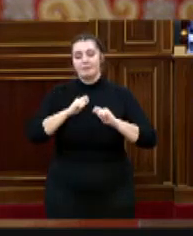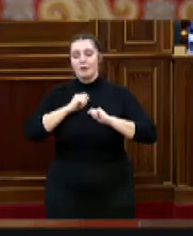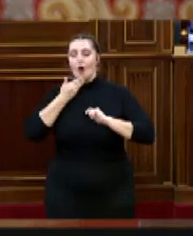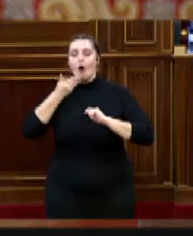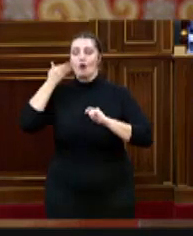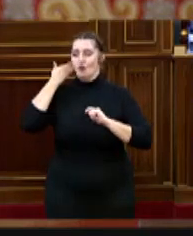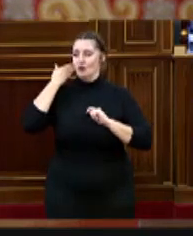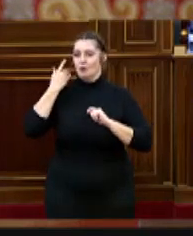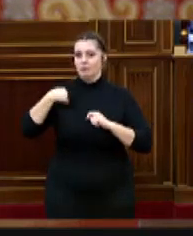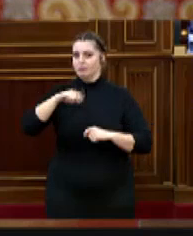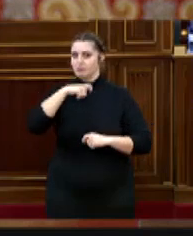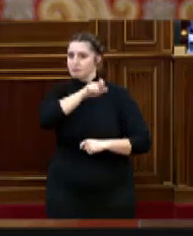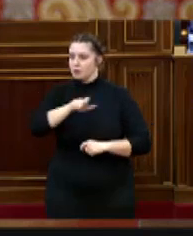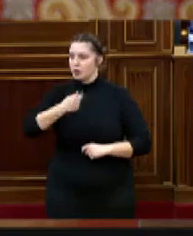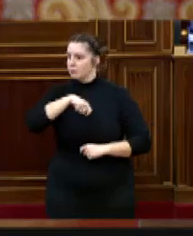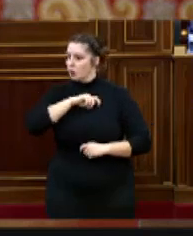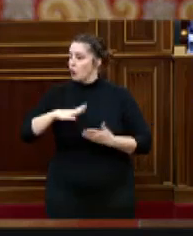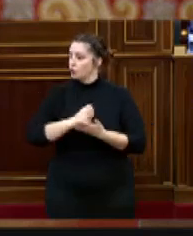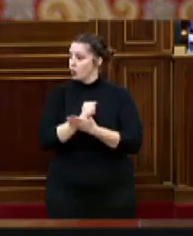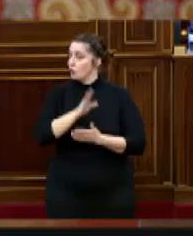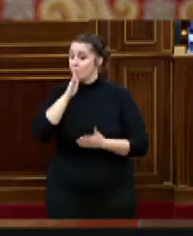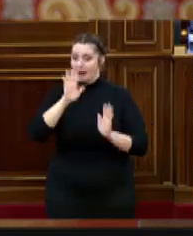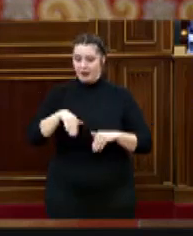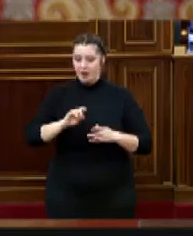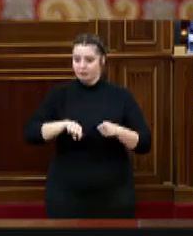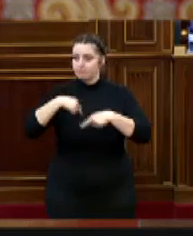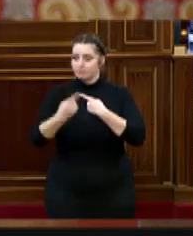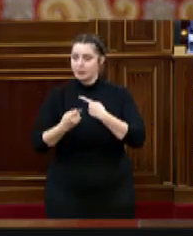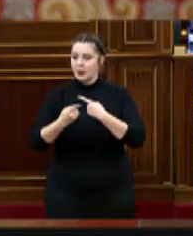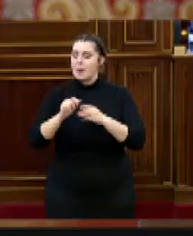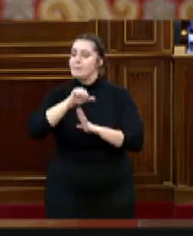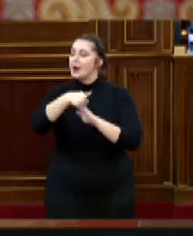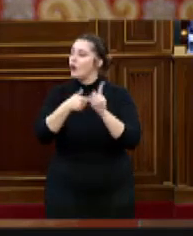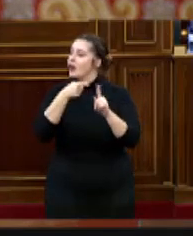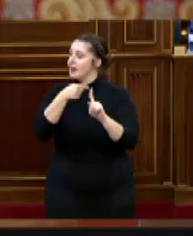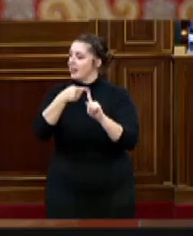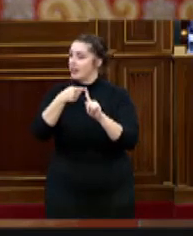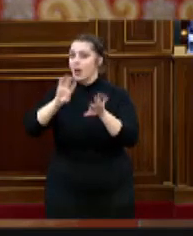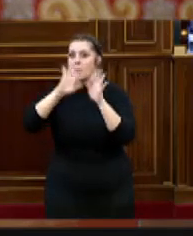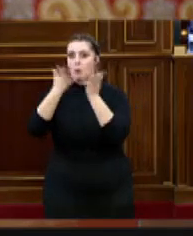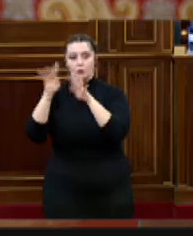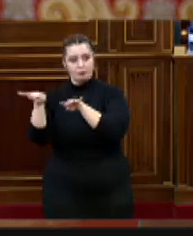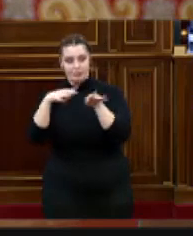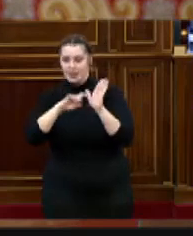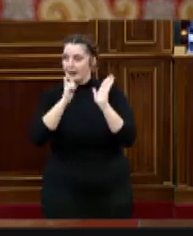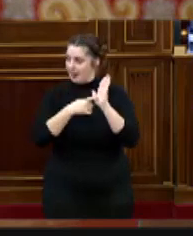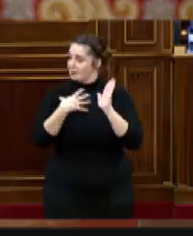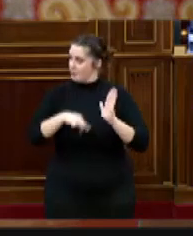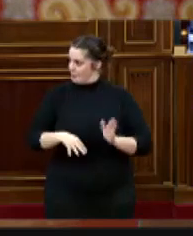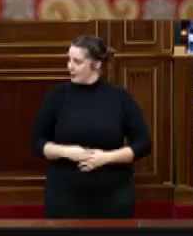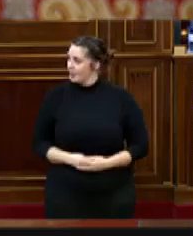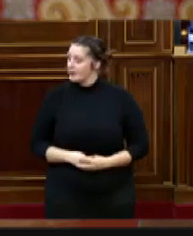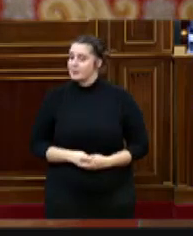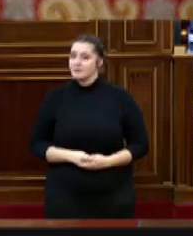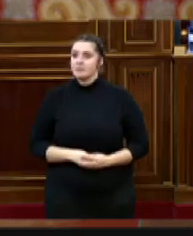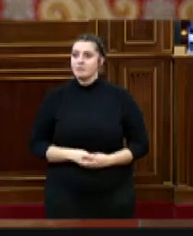los españoles porque constituye un marco de referencia a nivel mundial es